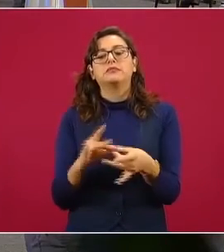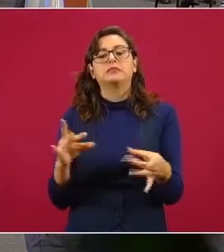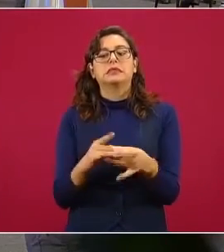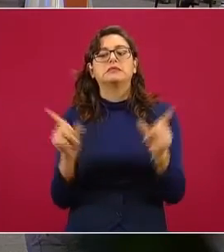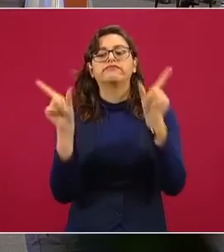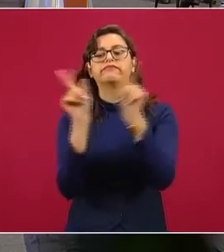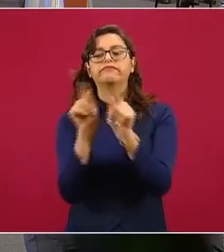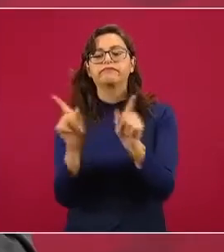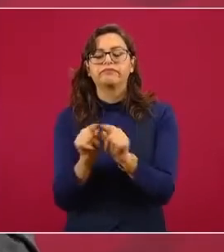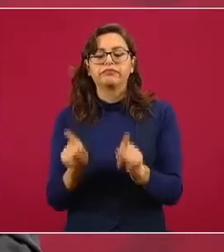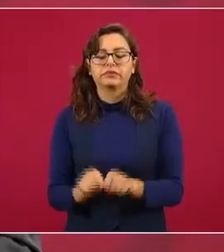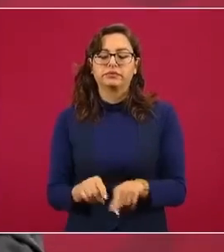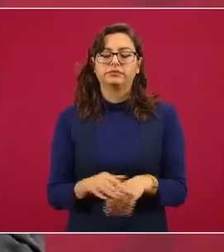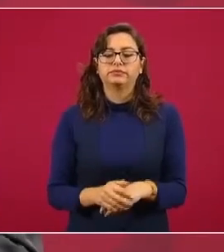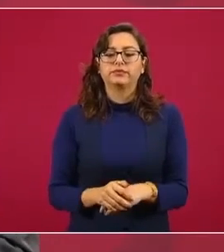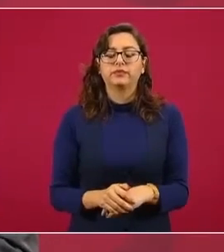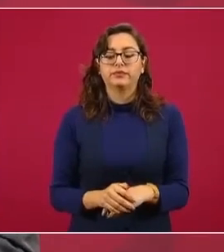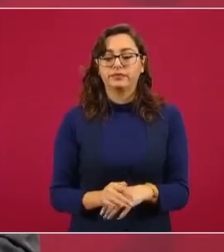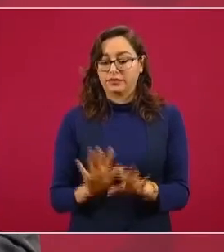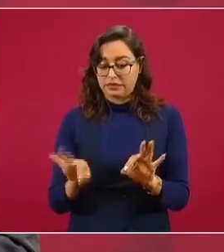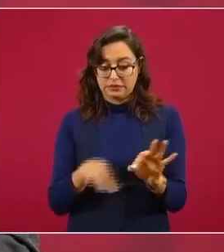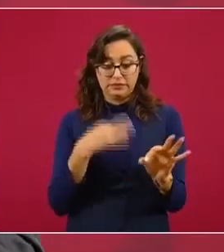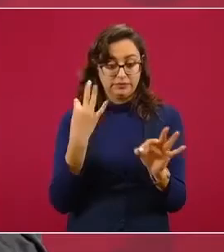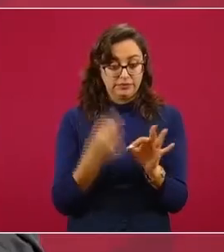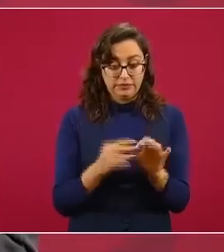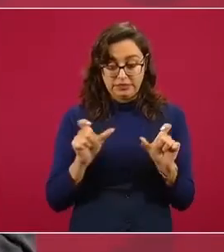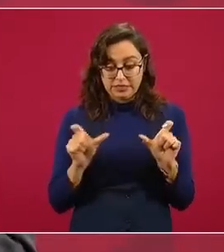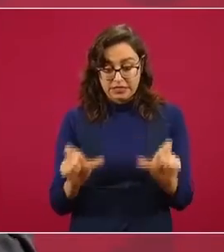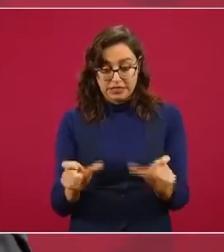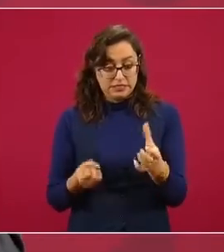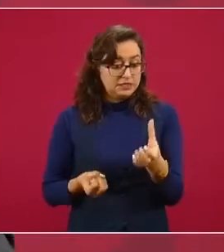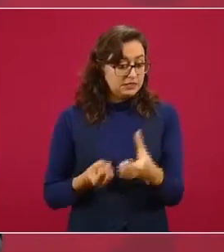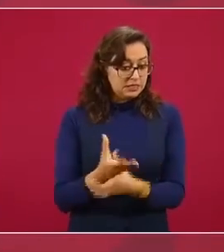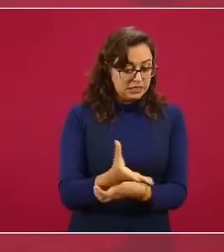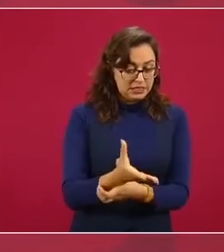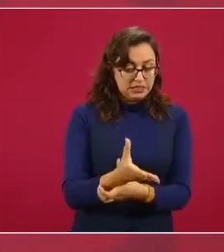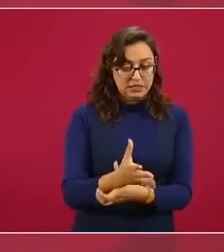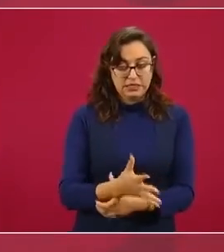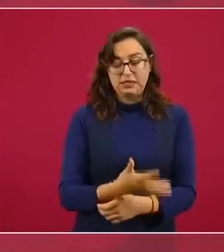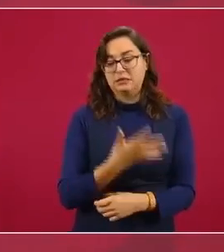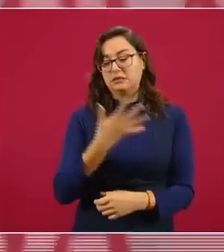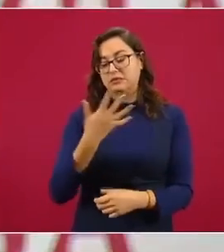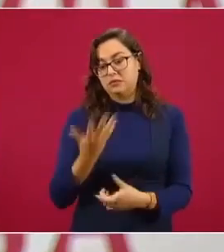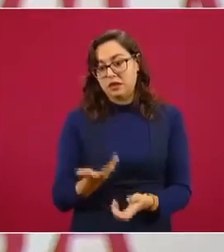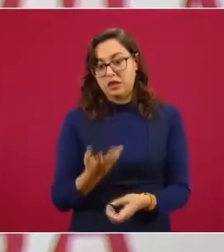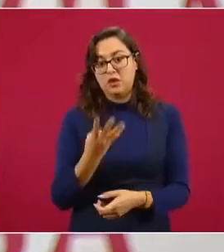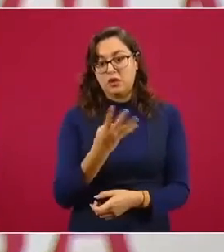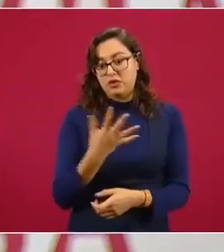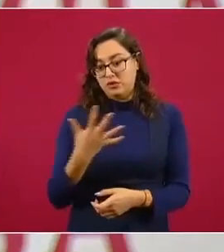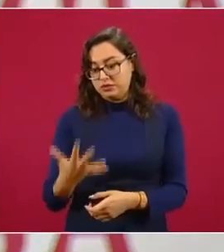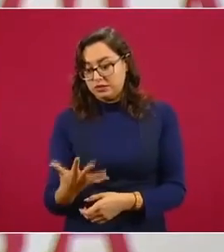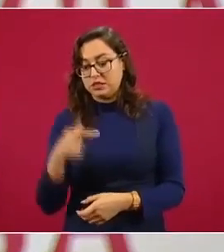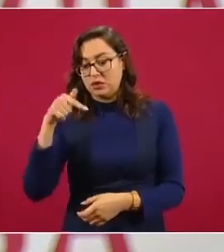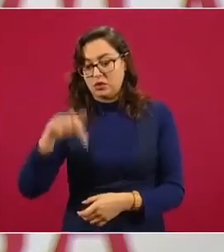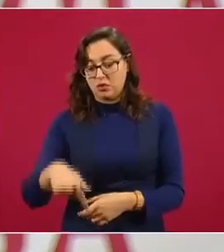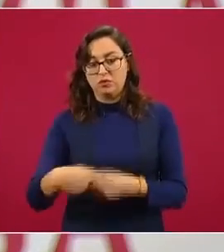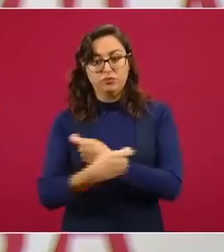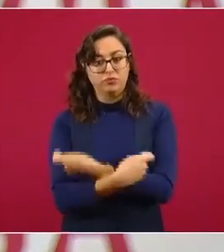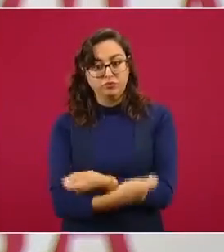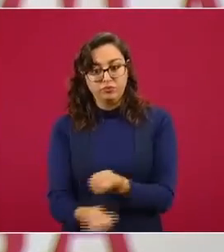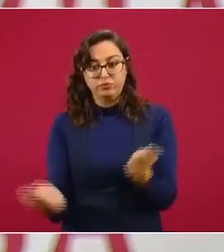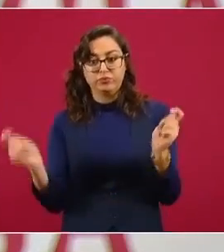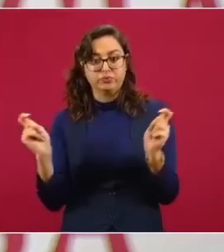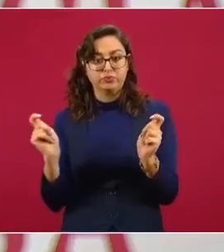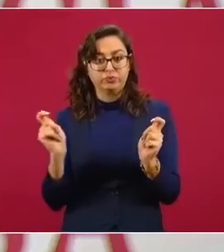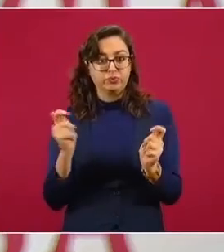Se manda entre el día 4 y 5 a los centros de distribución para llegar finalmente al punto de vacunación, que es el compromiso con